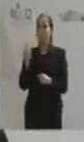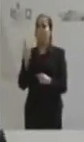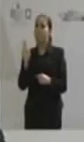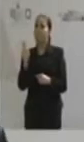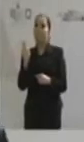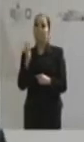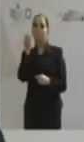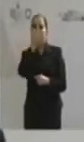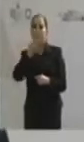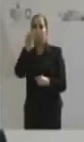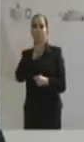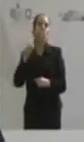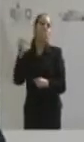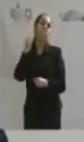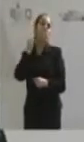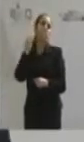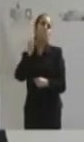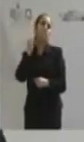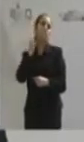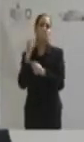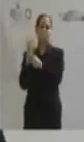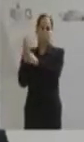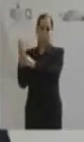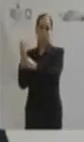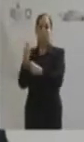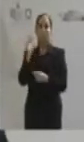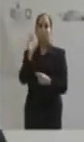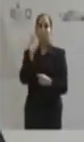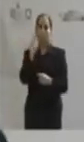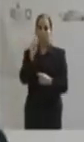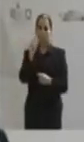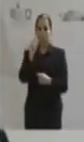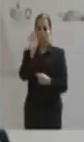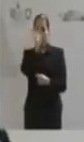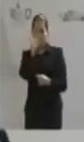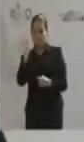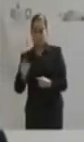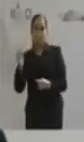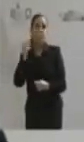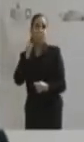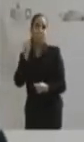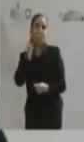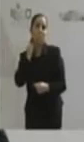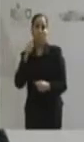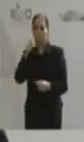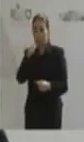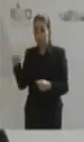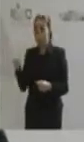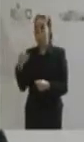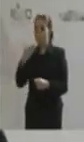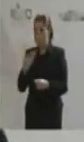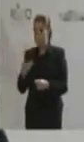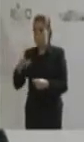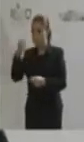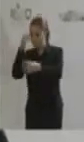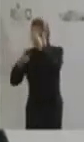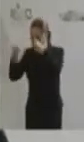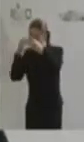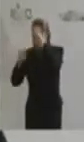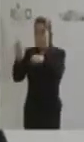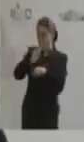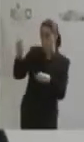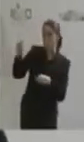El 80% de los abogados no está capacitado. Y si no tenemos justicia, justicia